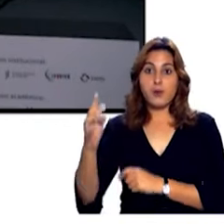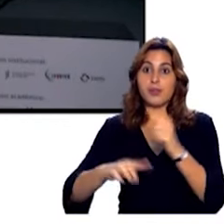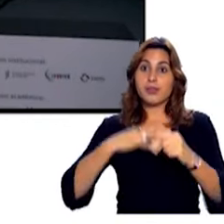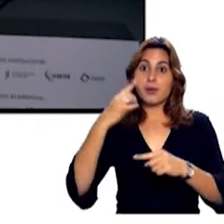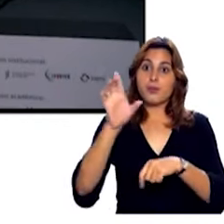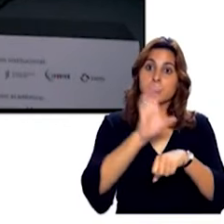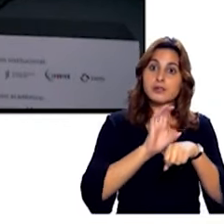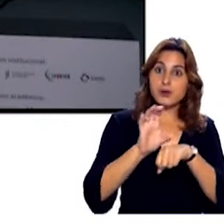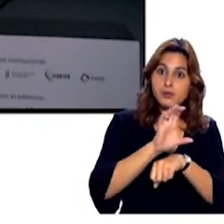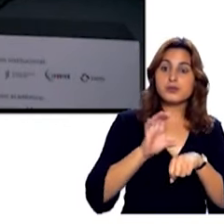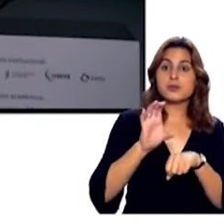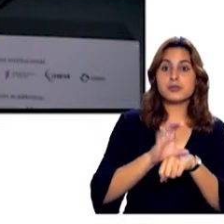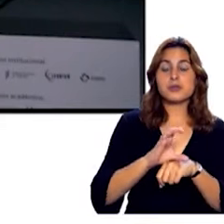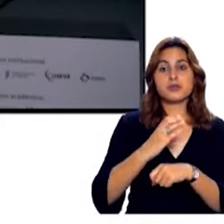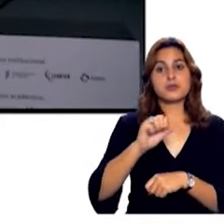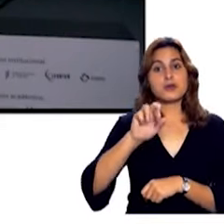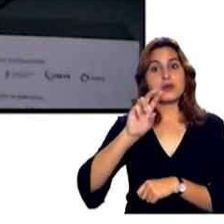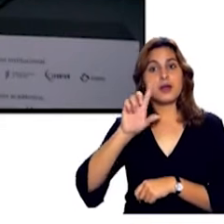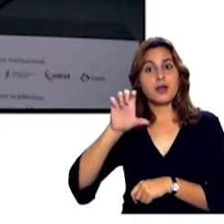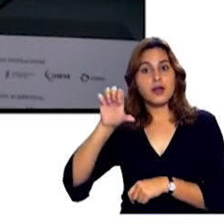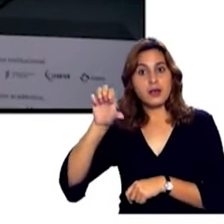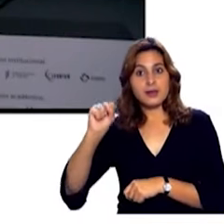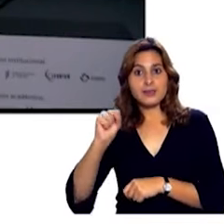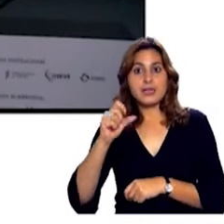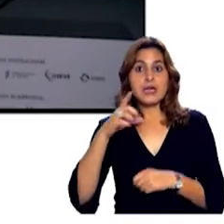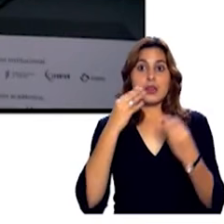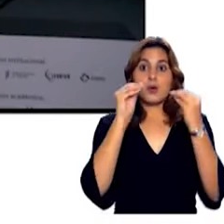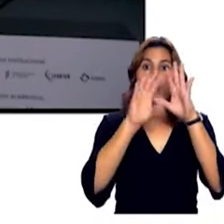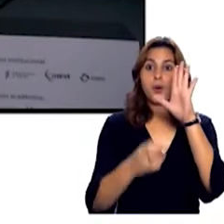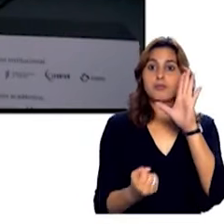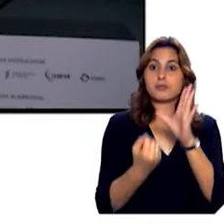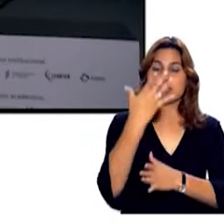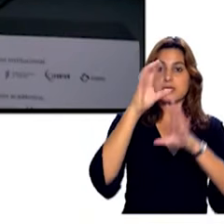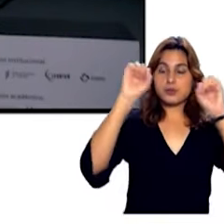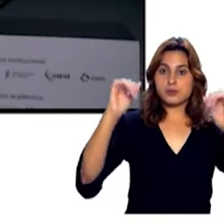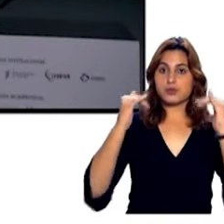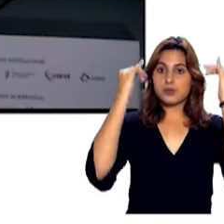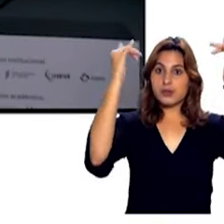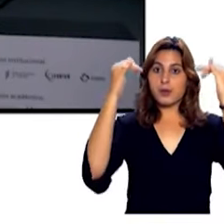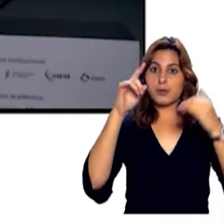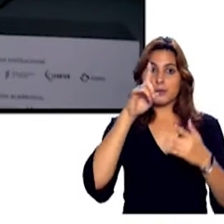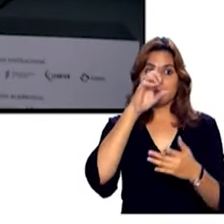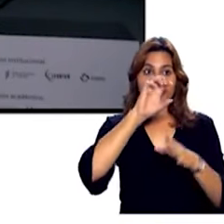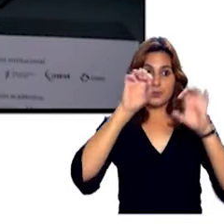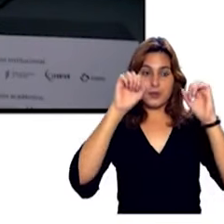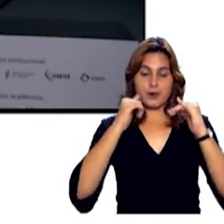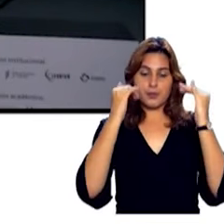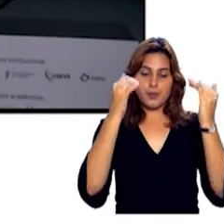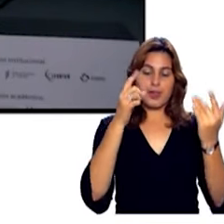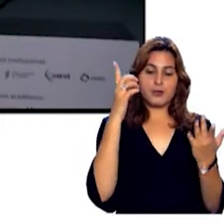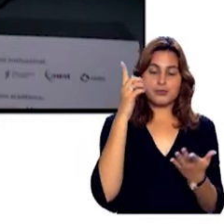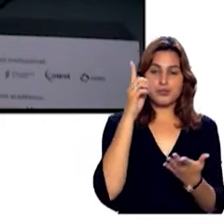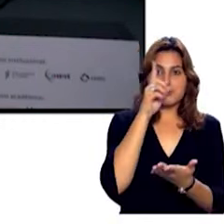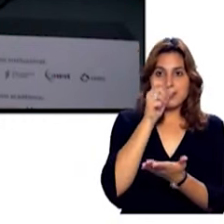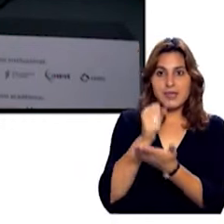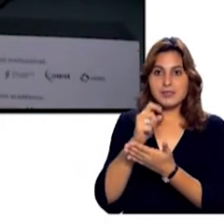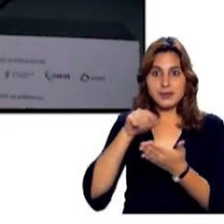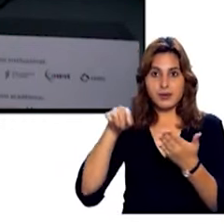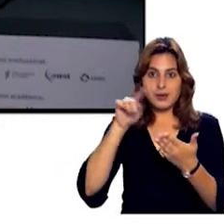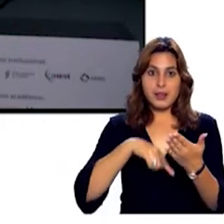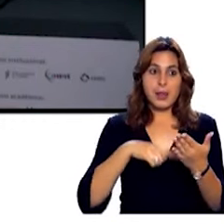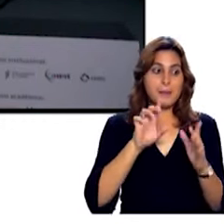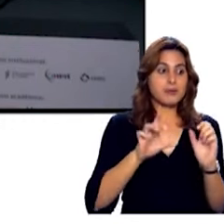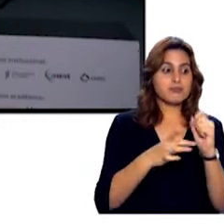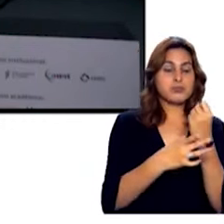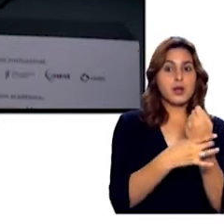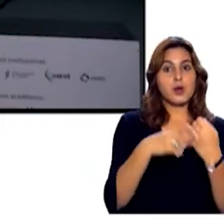preve cre un tribunal de casación precisamente para asegurar la eh el principio de igualdad